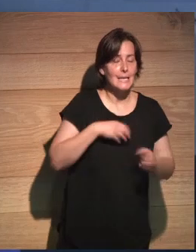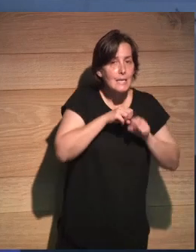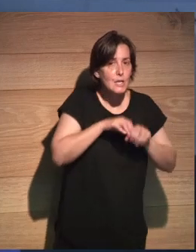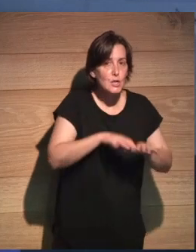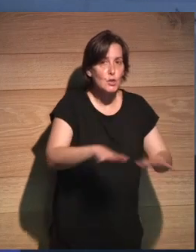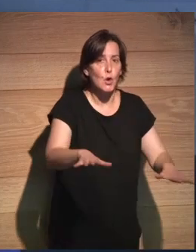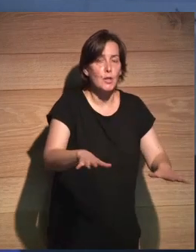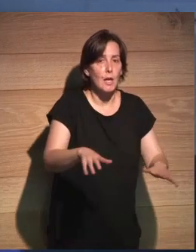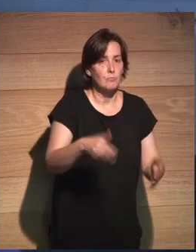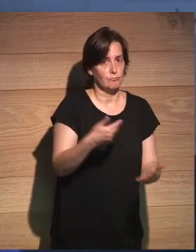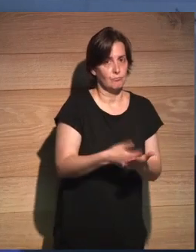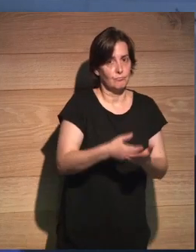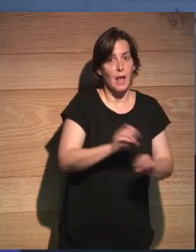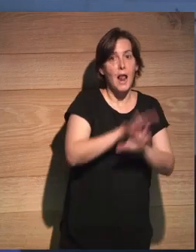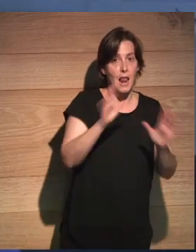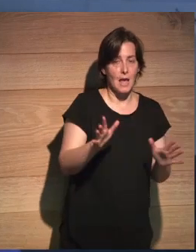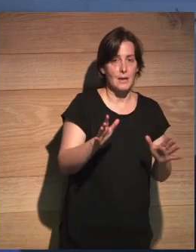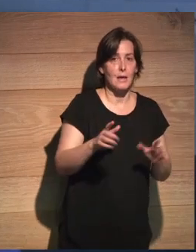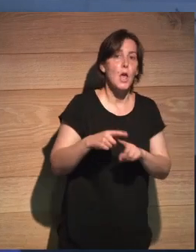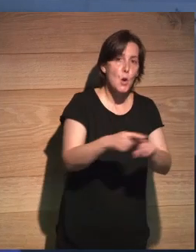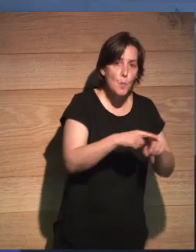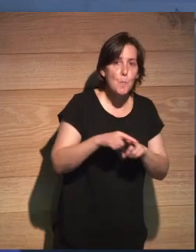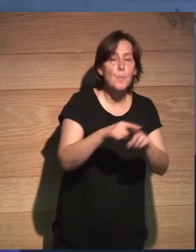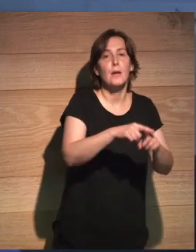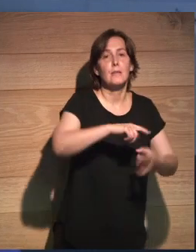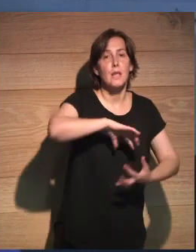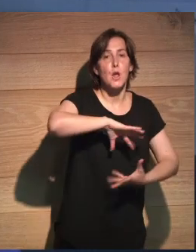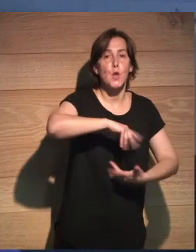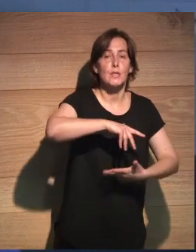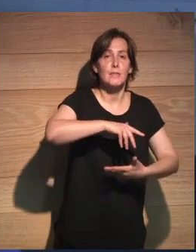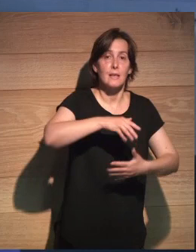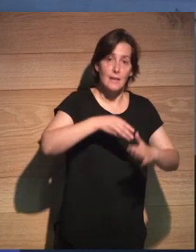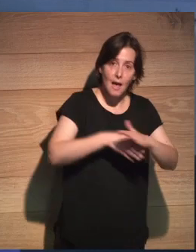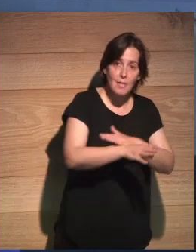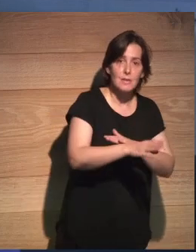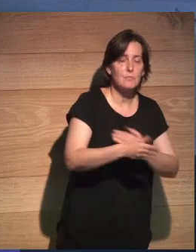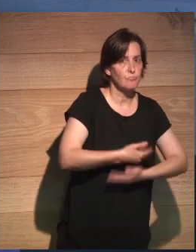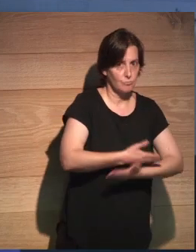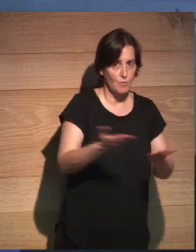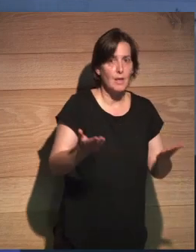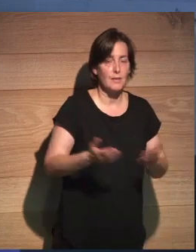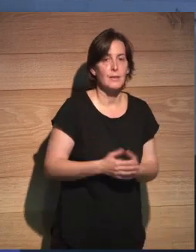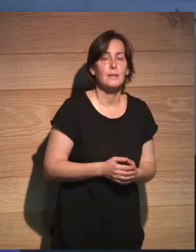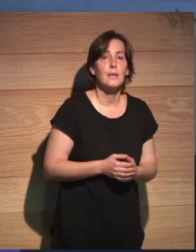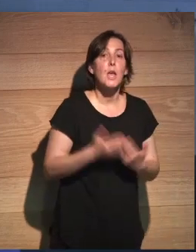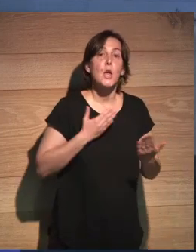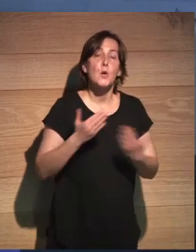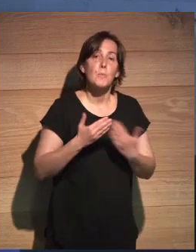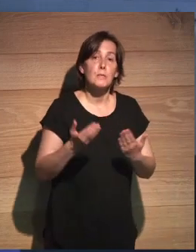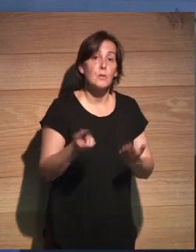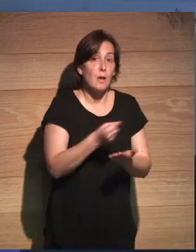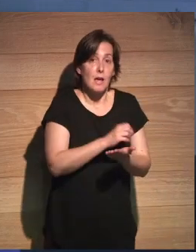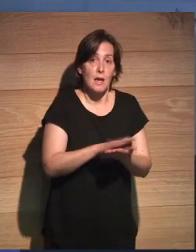basadas en la evidencia y comparte noticias accesibles en las que confiar. The Conversation es